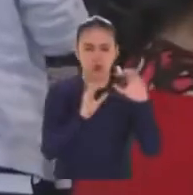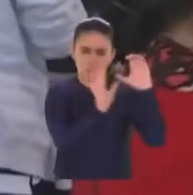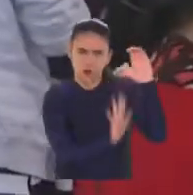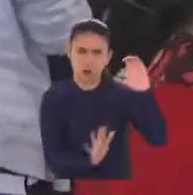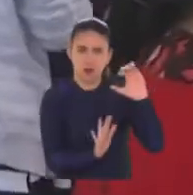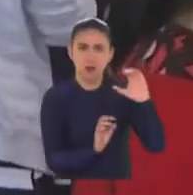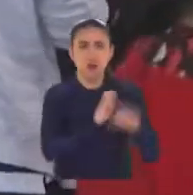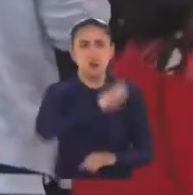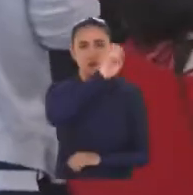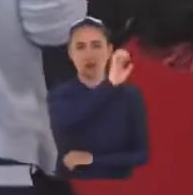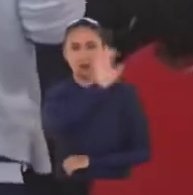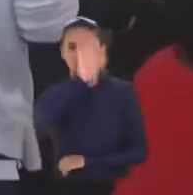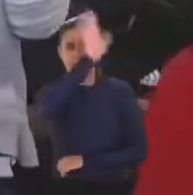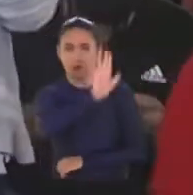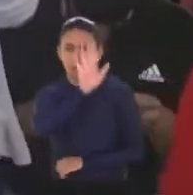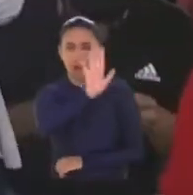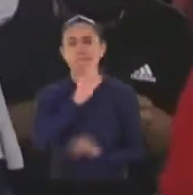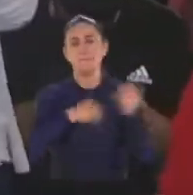Nordeste.